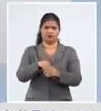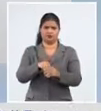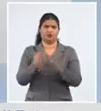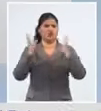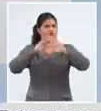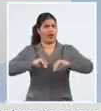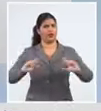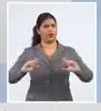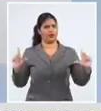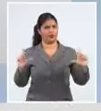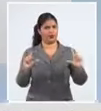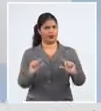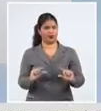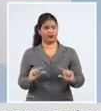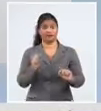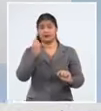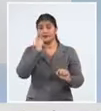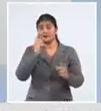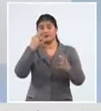en edades pediátricas,